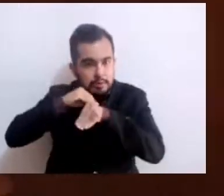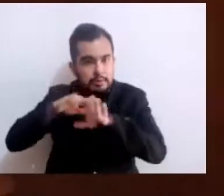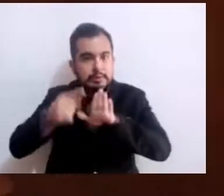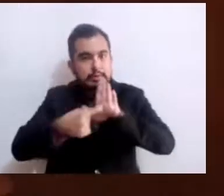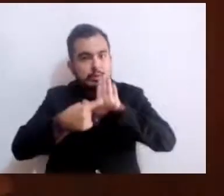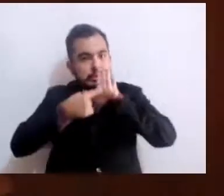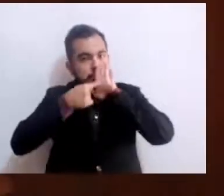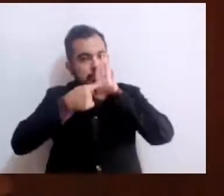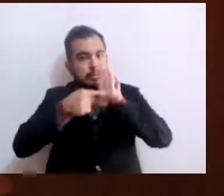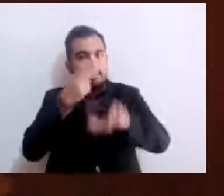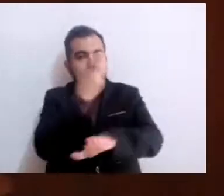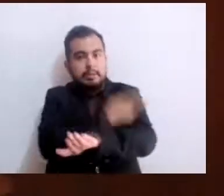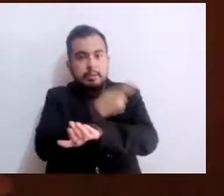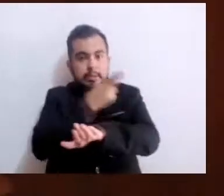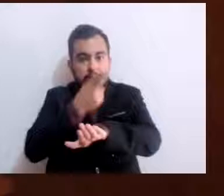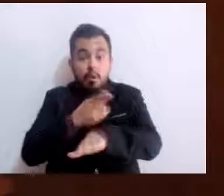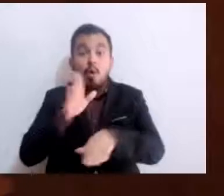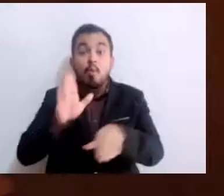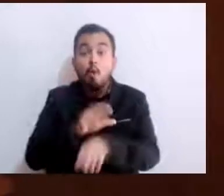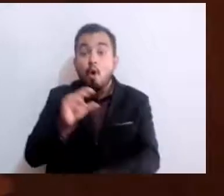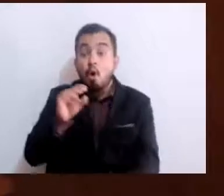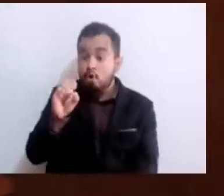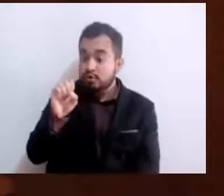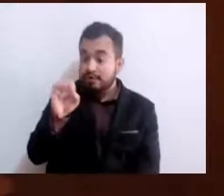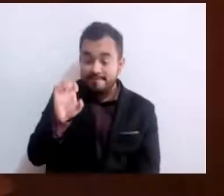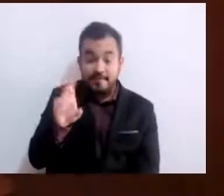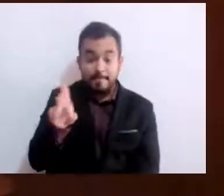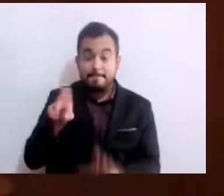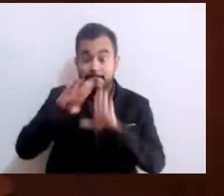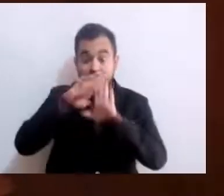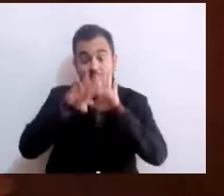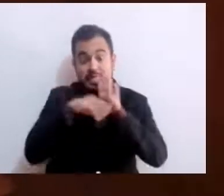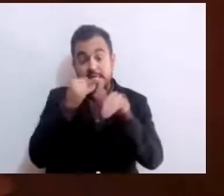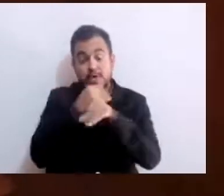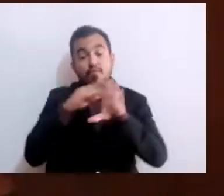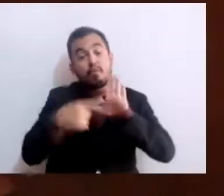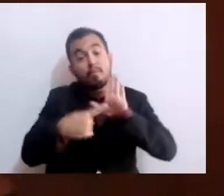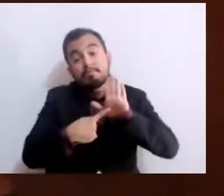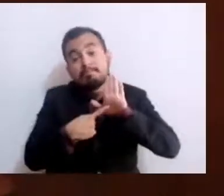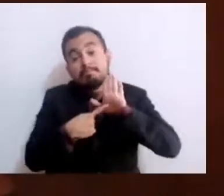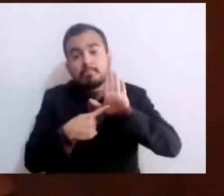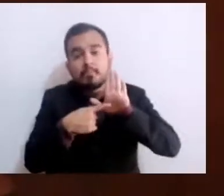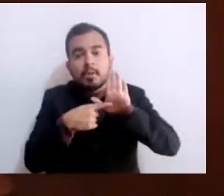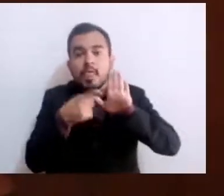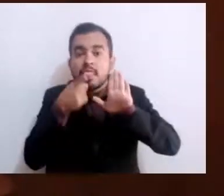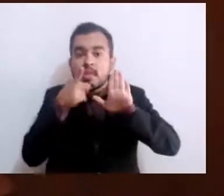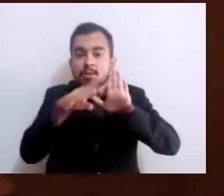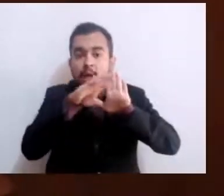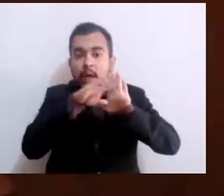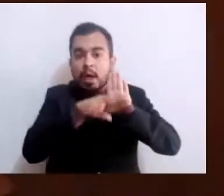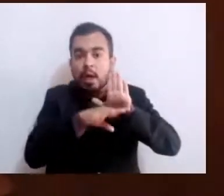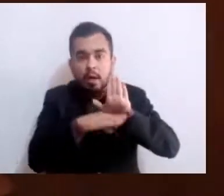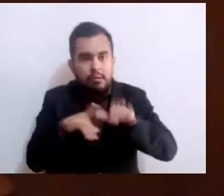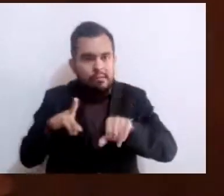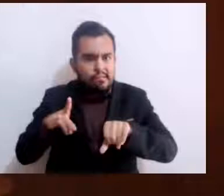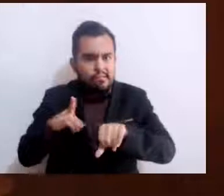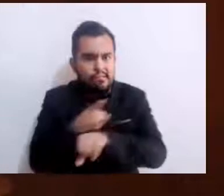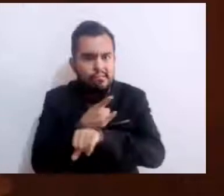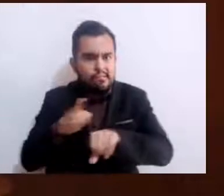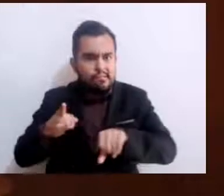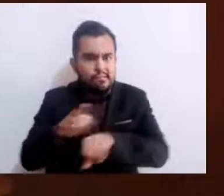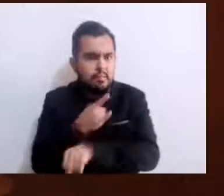el OSFEM, cuando presenta su informe, detalla una serie de irregularidades fuertes,